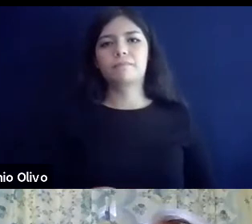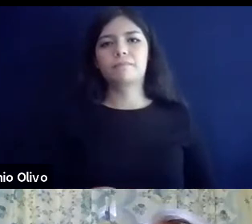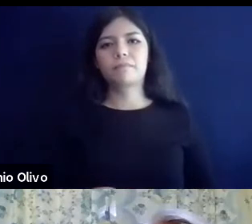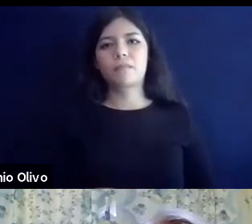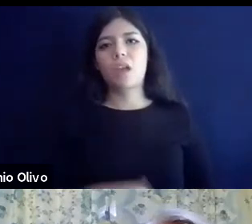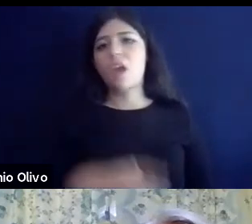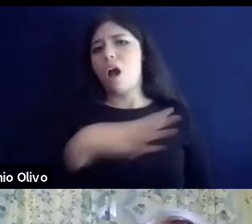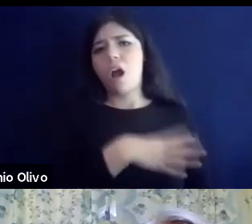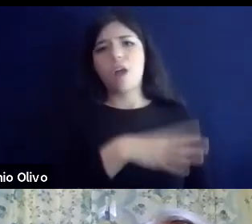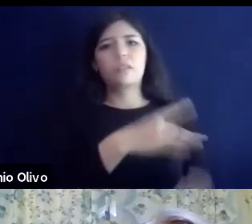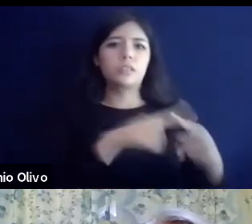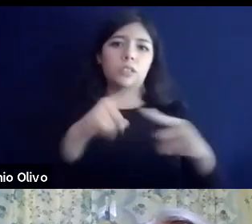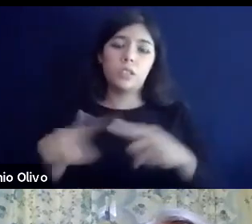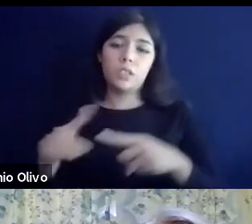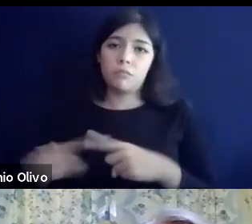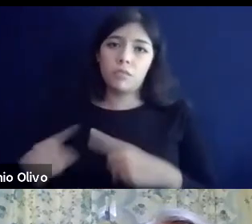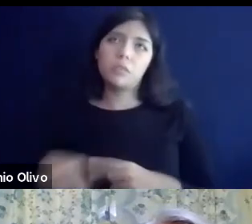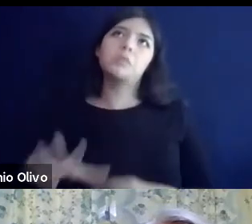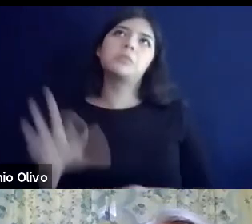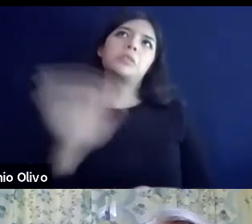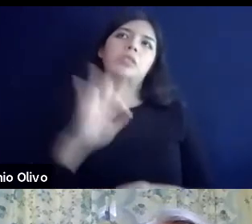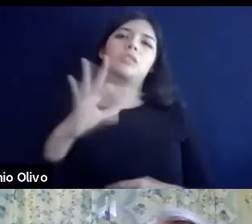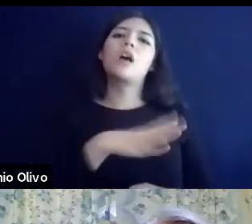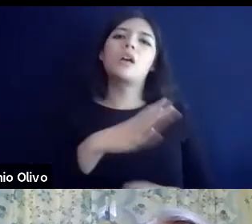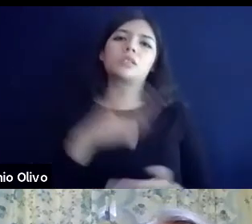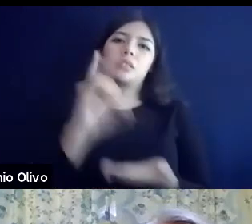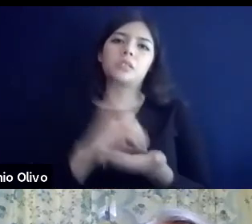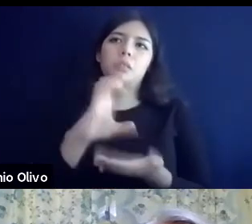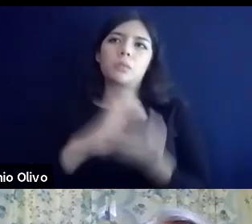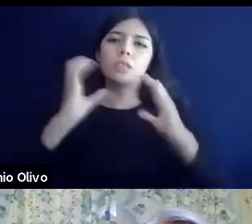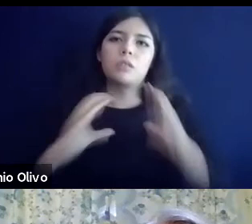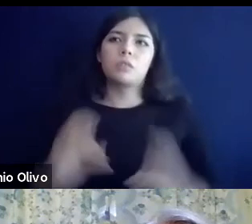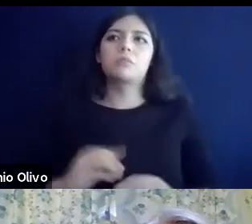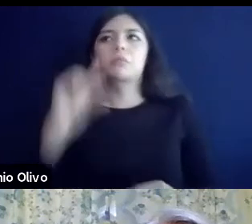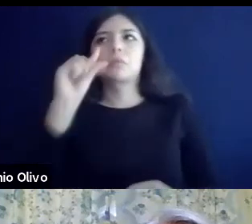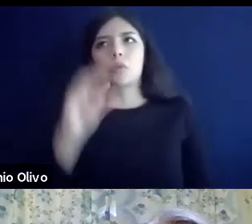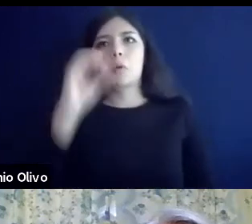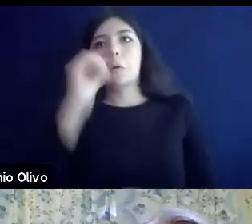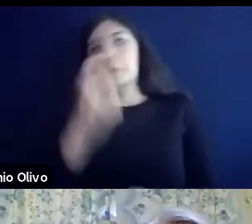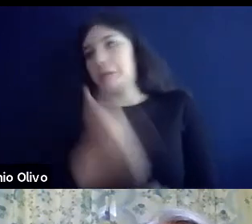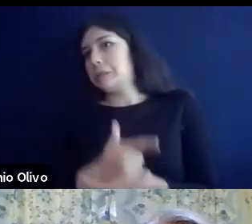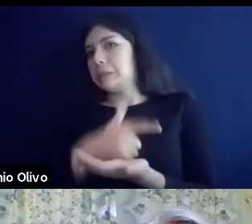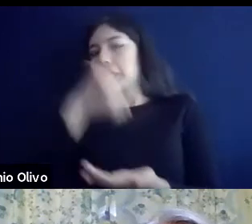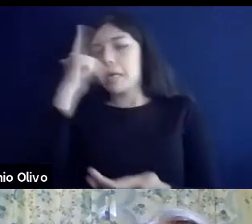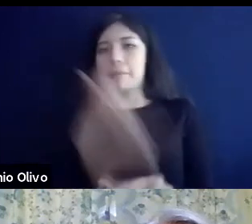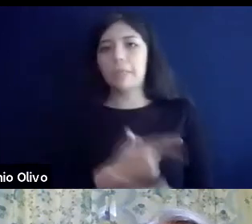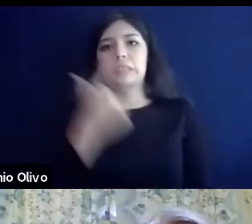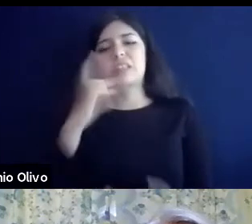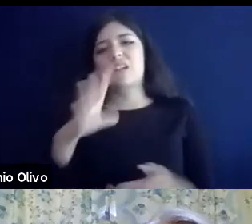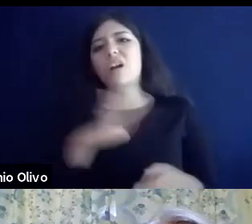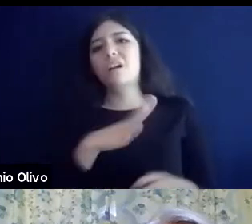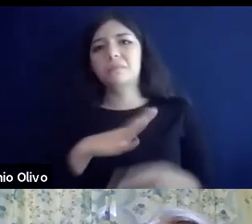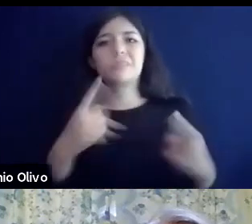1, tipo 2, hasta el tipo 9, donde no se pueden mover y no vas a cambiar, porque como me dijo mi neurocirujano, cámbiales de